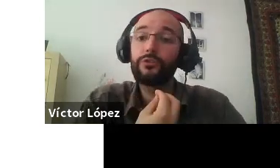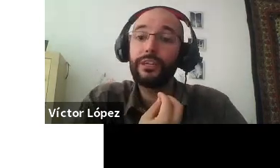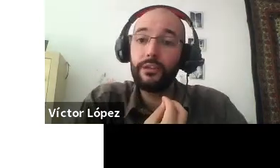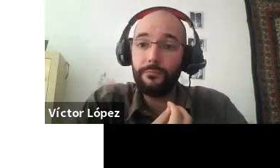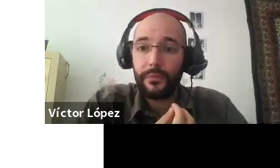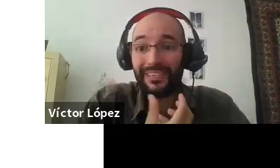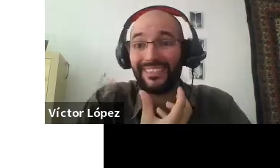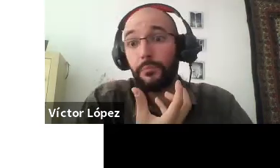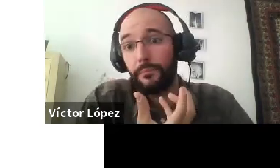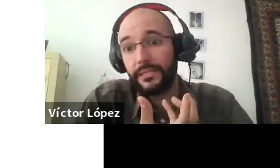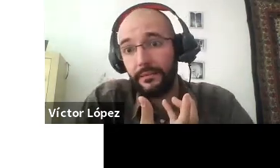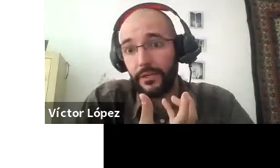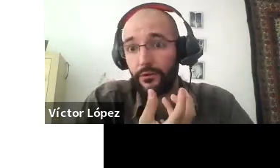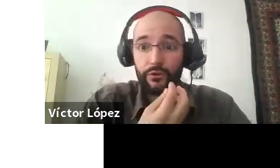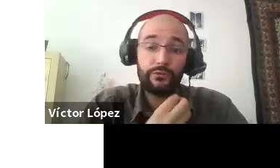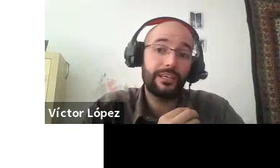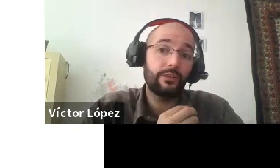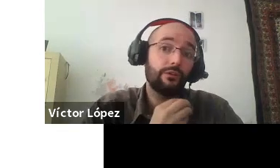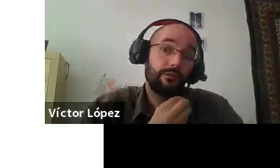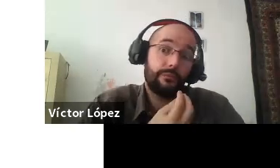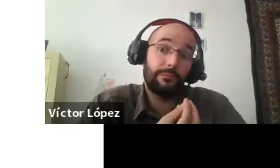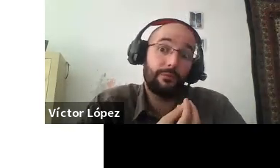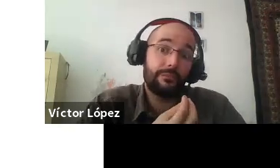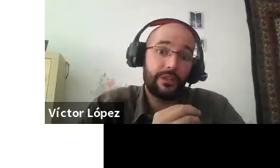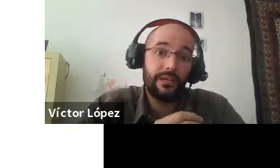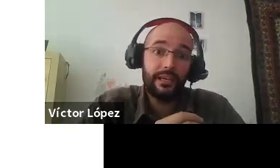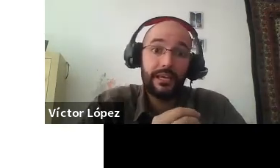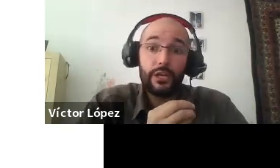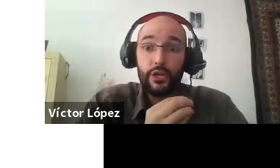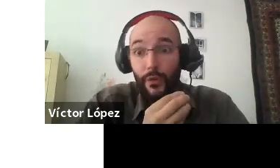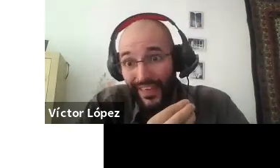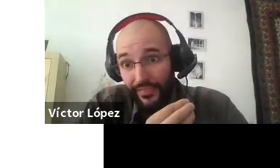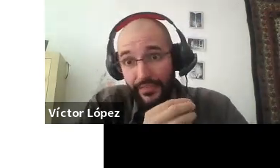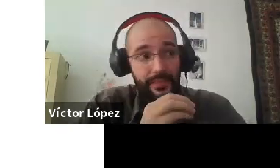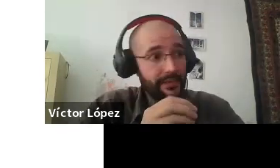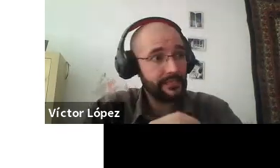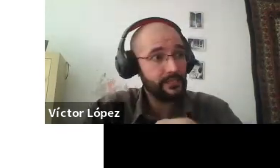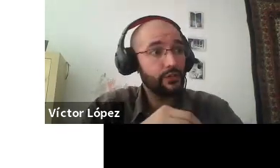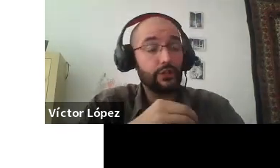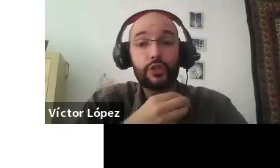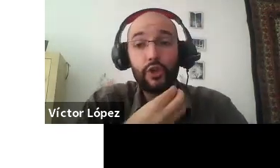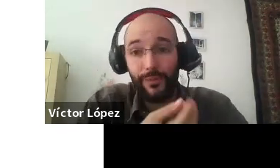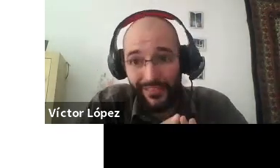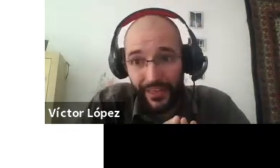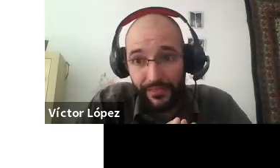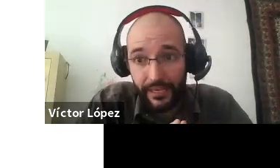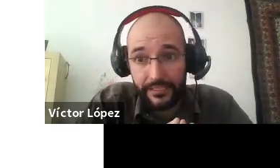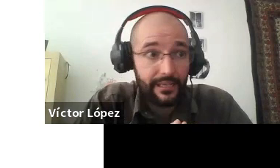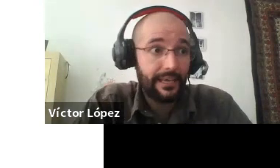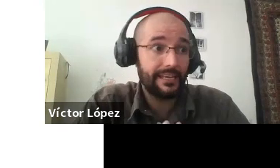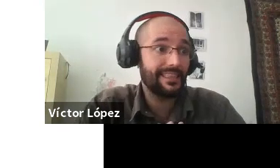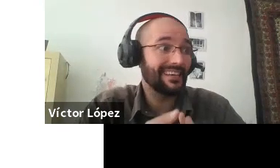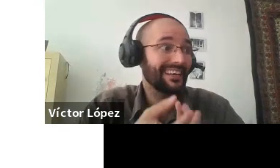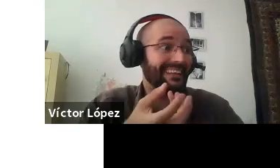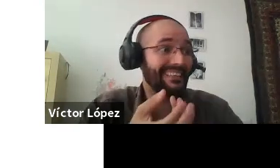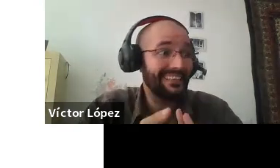como contenido más de tipo epistémico o contenido, lo que le podríamos decir, no de ciencias, sino sobre ciencias.